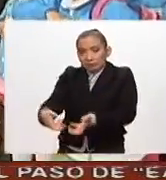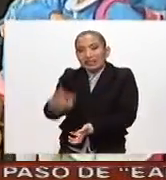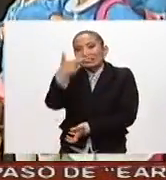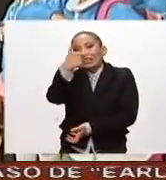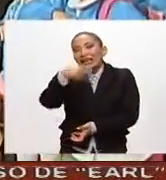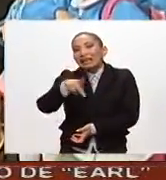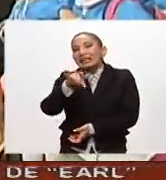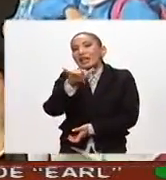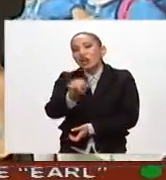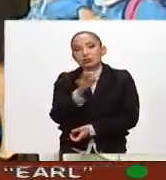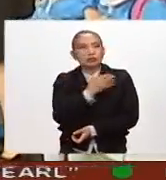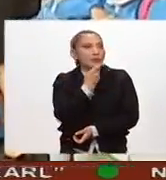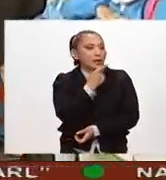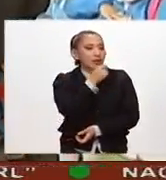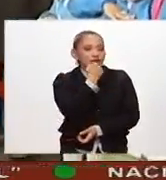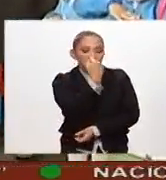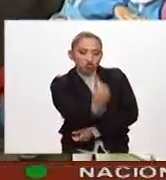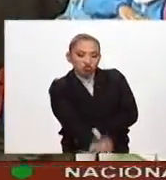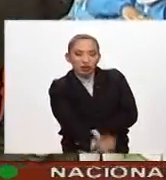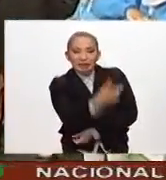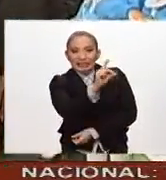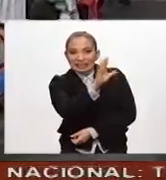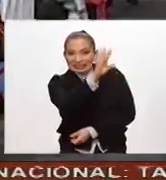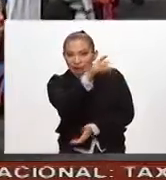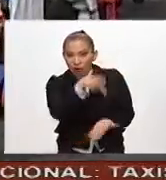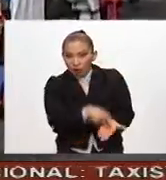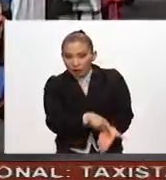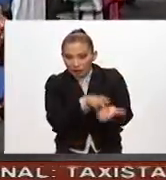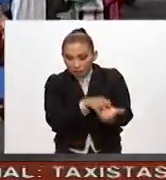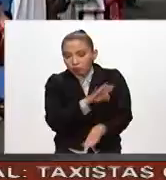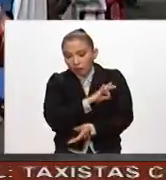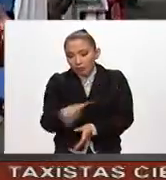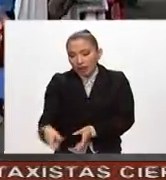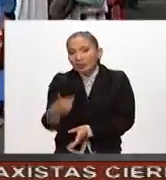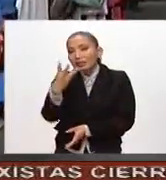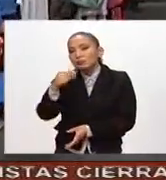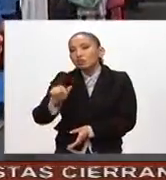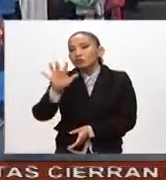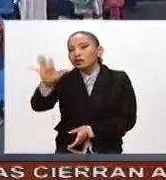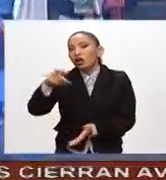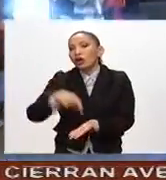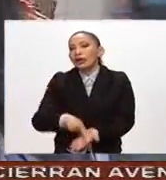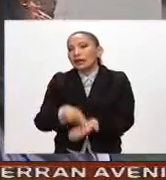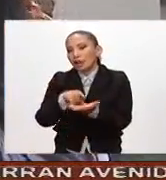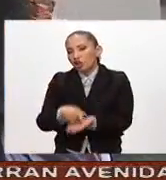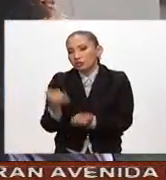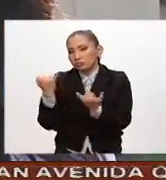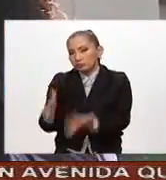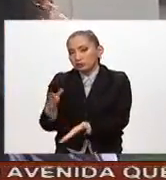7 kilos. Si estamos hablando de niños pequeños de 35 kilos, se puede cargar 3.5